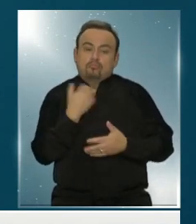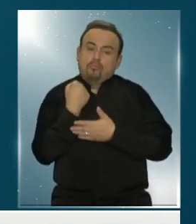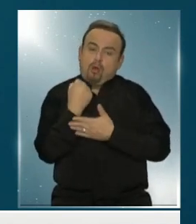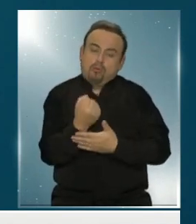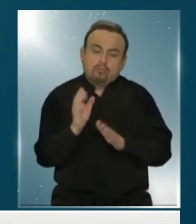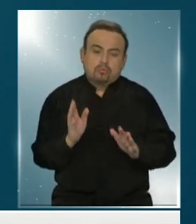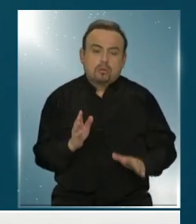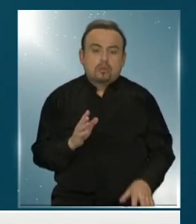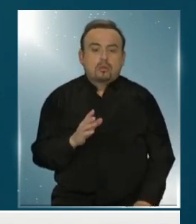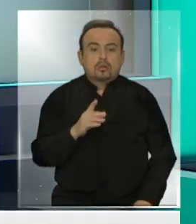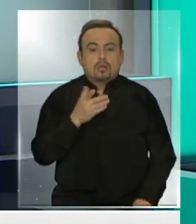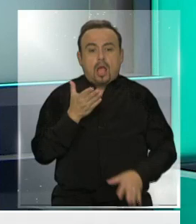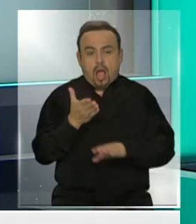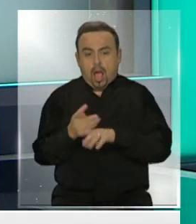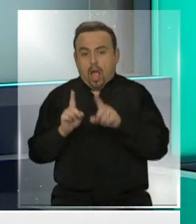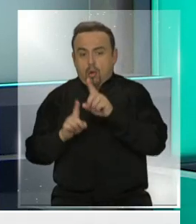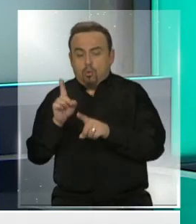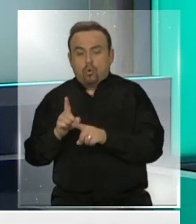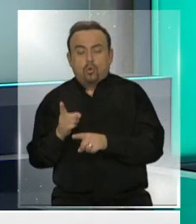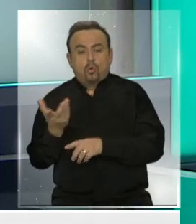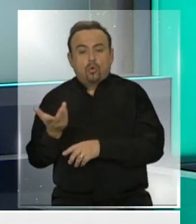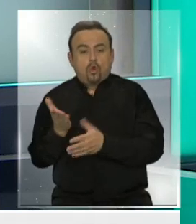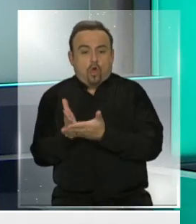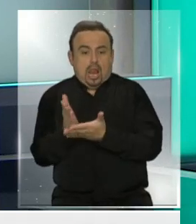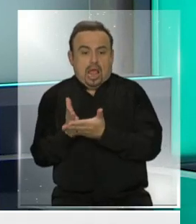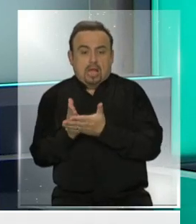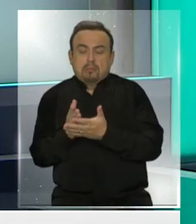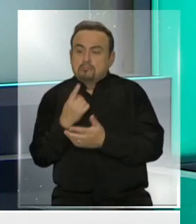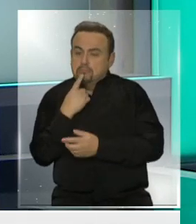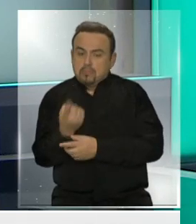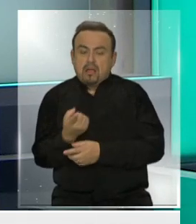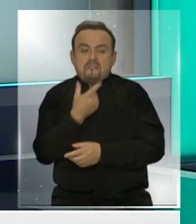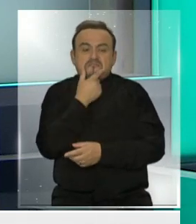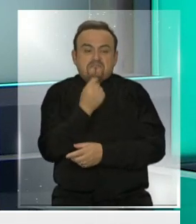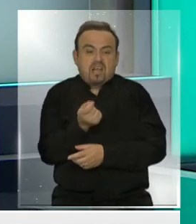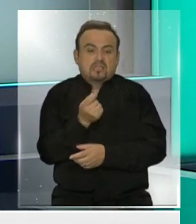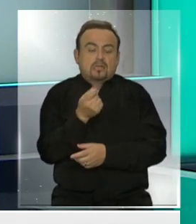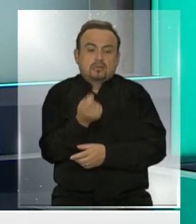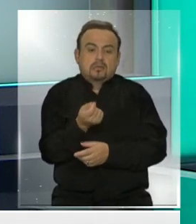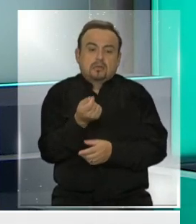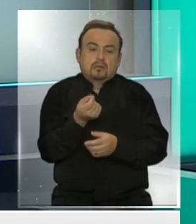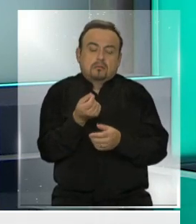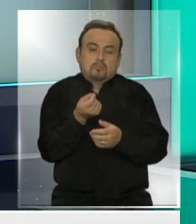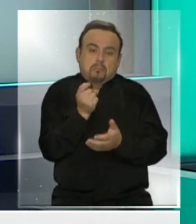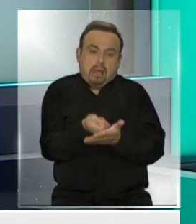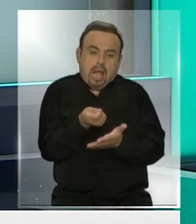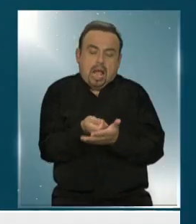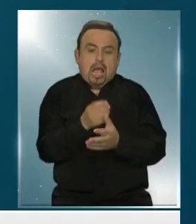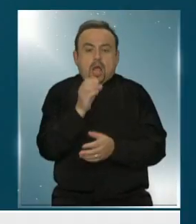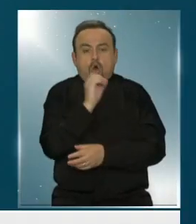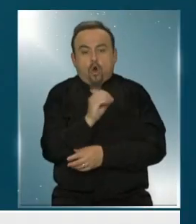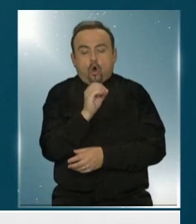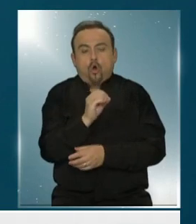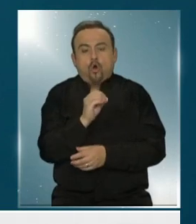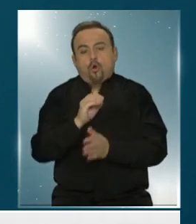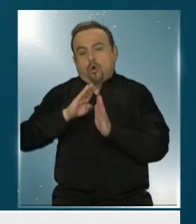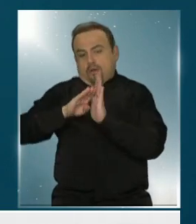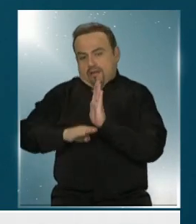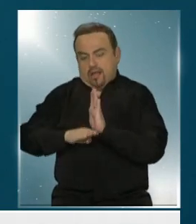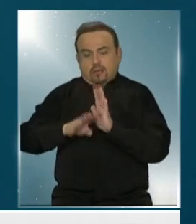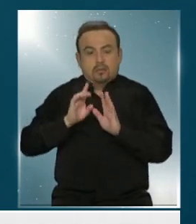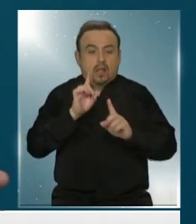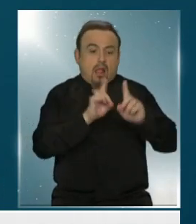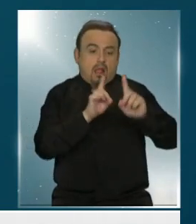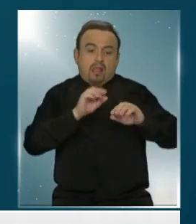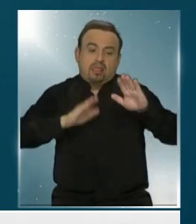caso hemos visto que también en colegios han excedido han accedido digo alguna facilidad de pago o derechamente rebaja y es por eso que la estructura de costos de